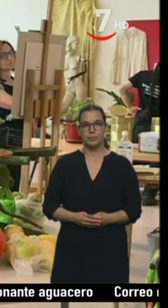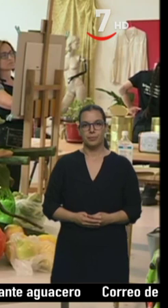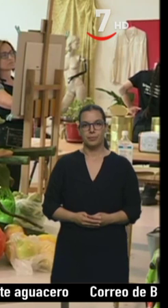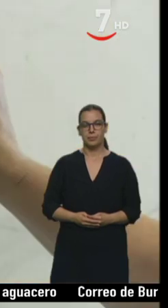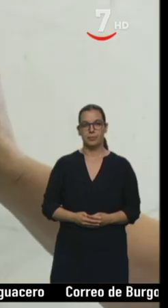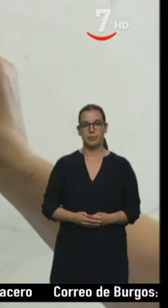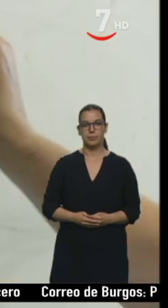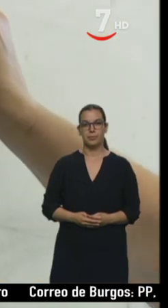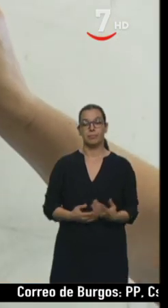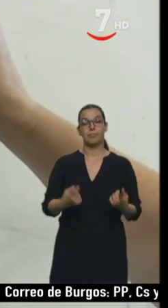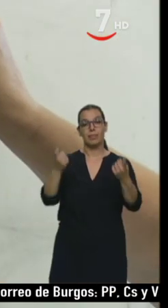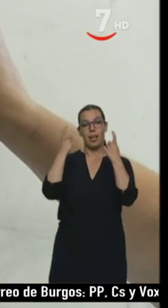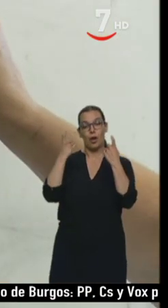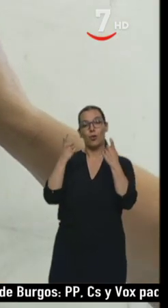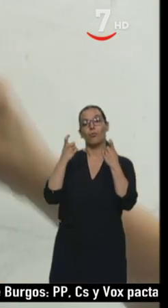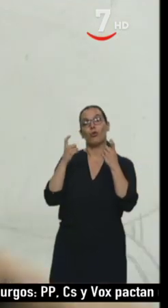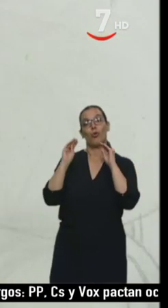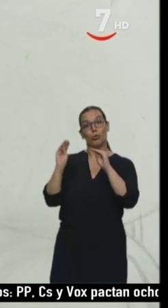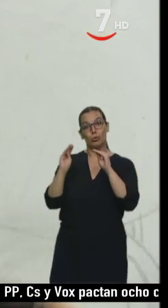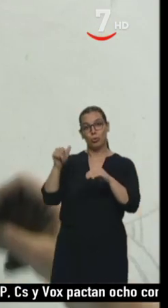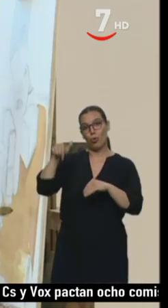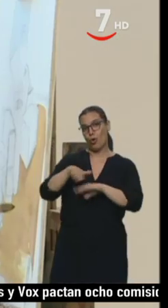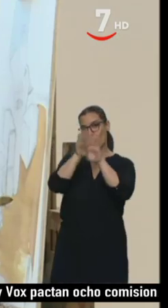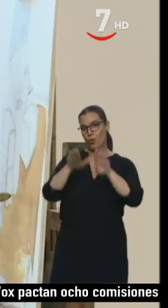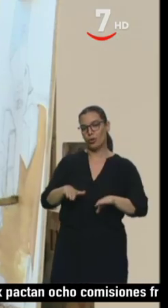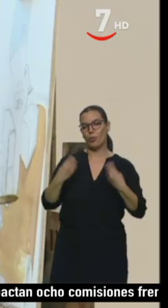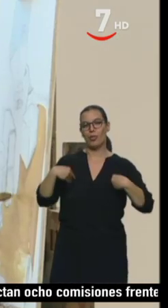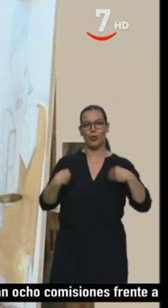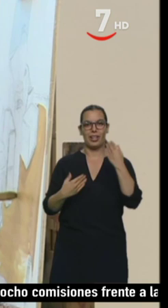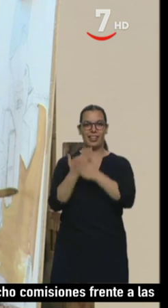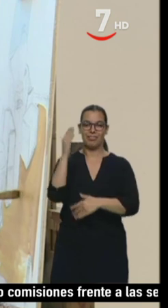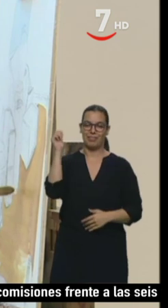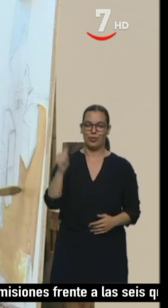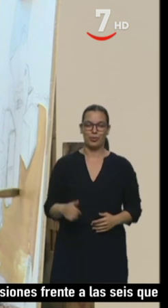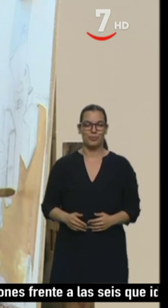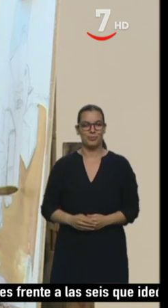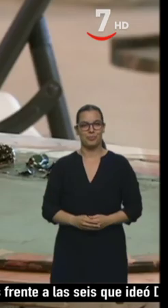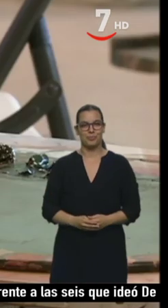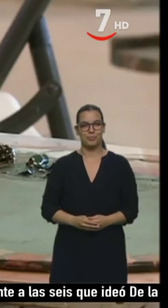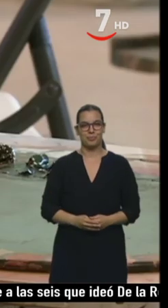Con los alumnos de Antonio López nos despedimos hoy. Pasen un buen día. Adiós.